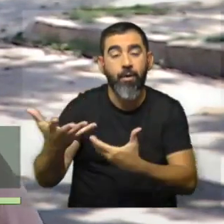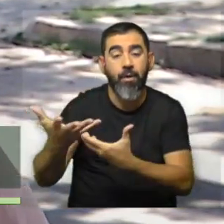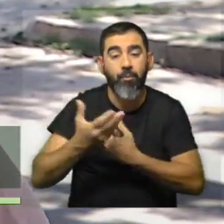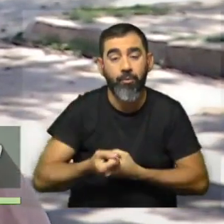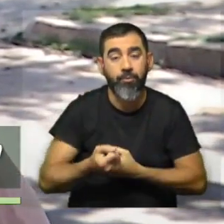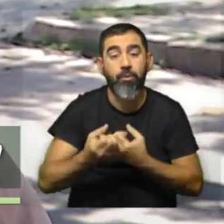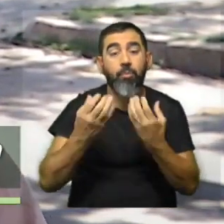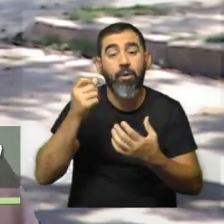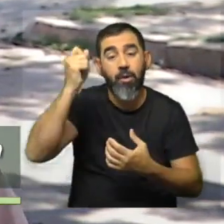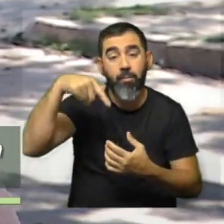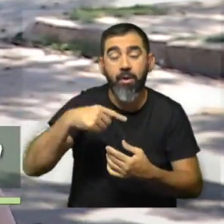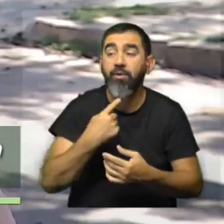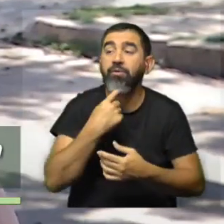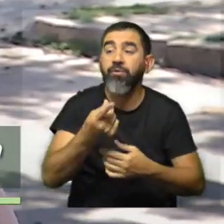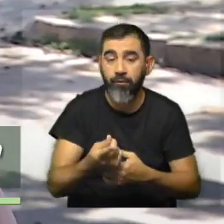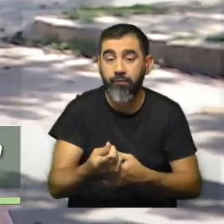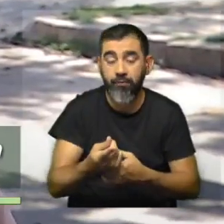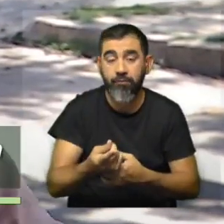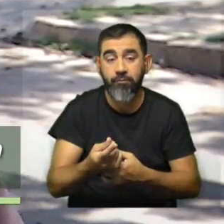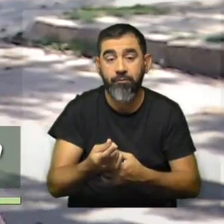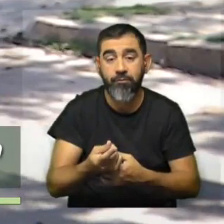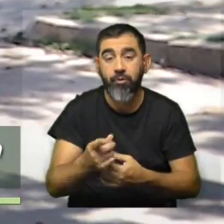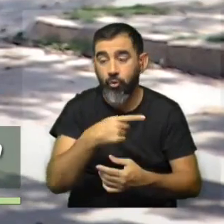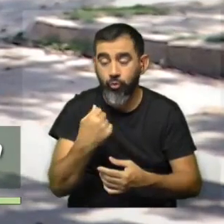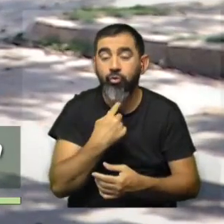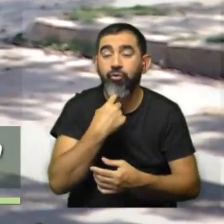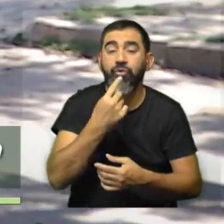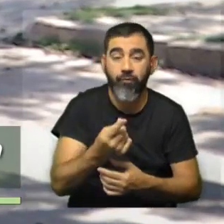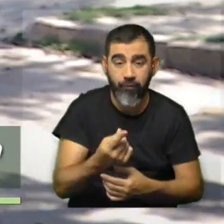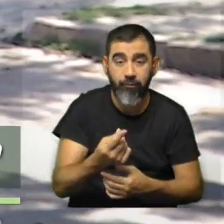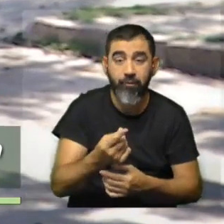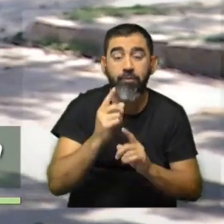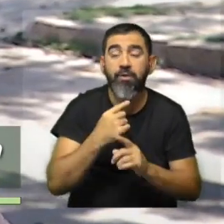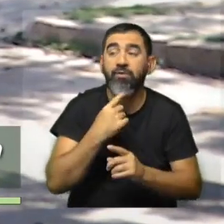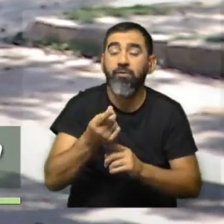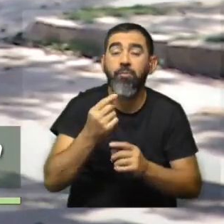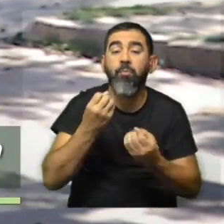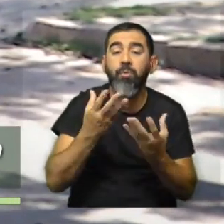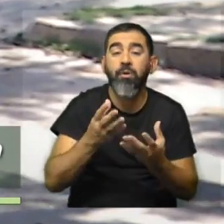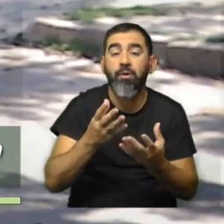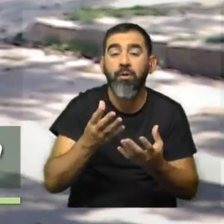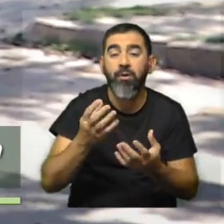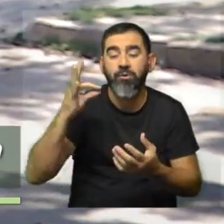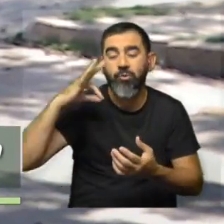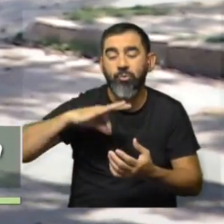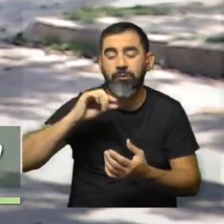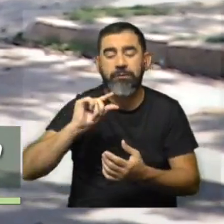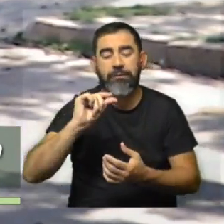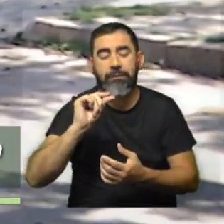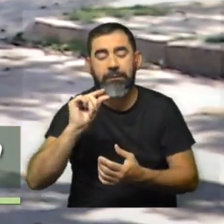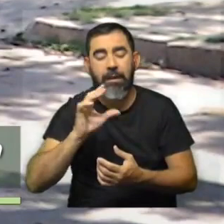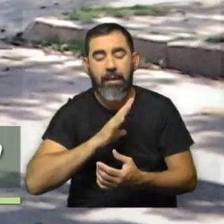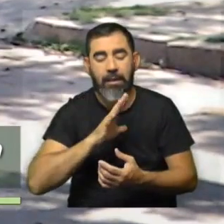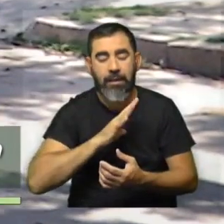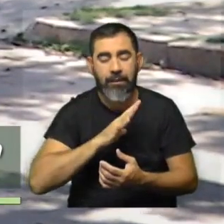visto que este plan es funcional. Nosotros somos funcionales y más somos funcionales por lo que nos gana, por el